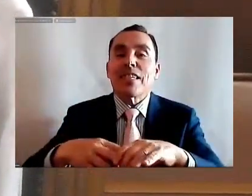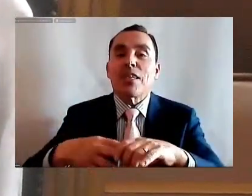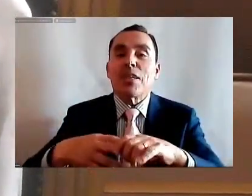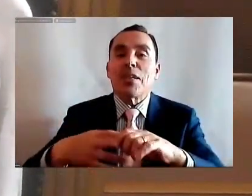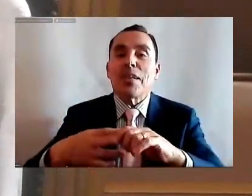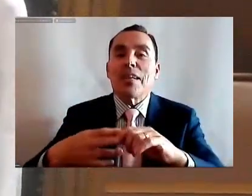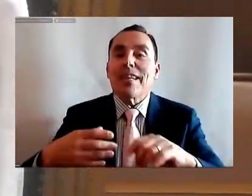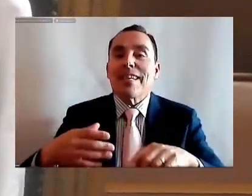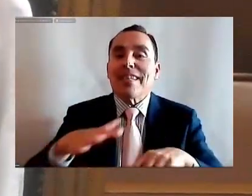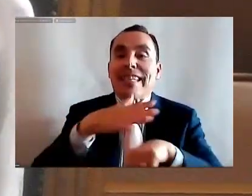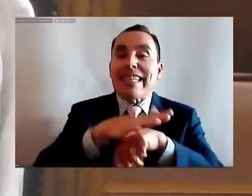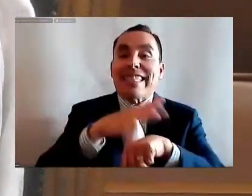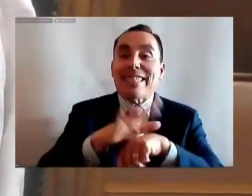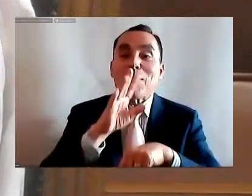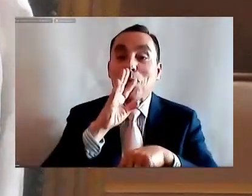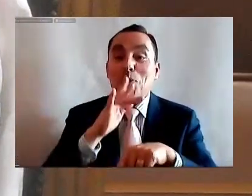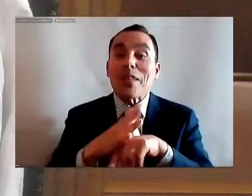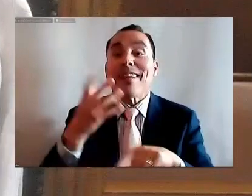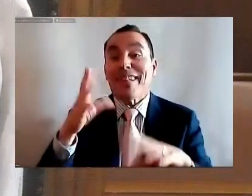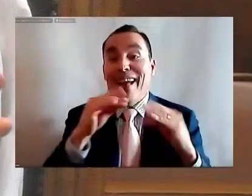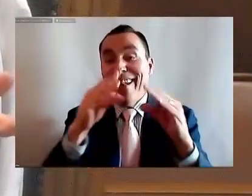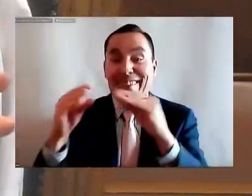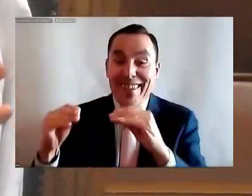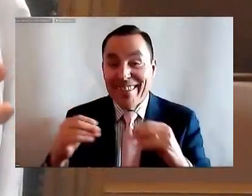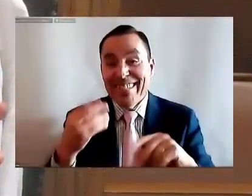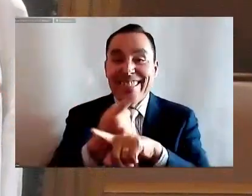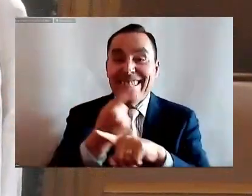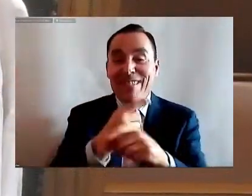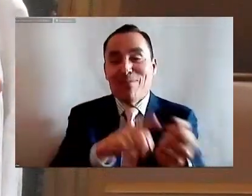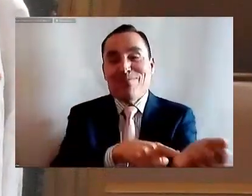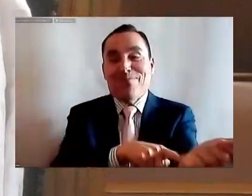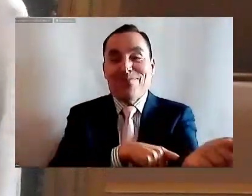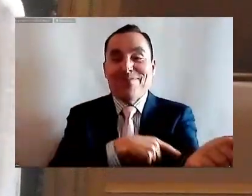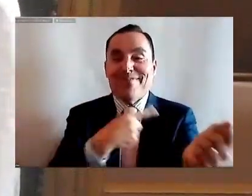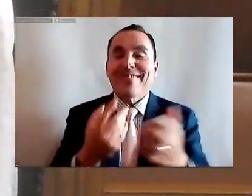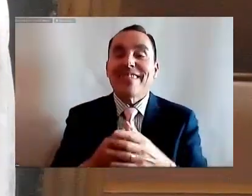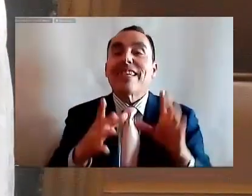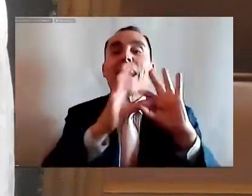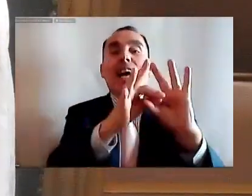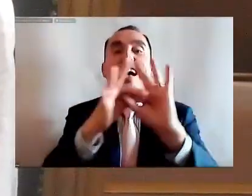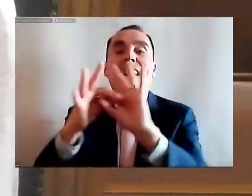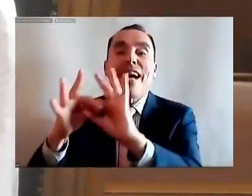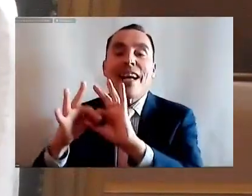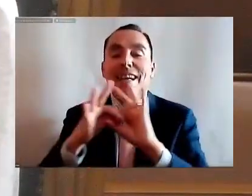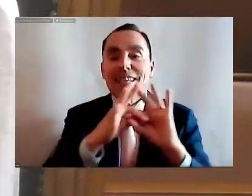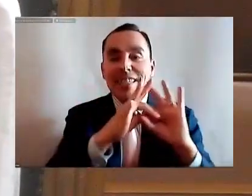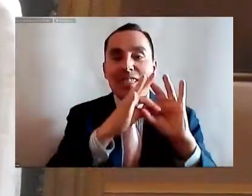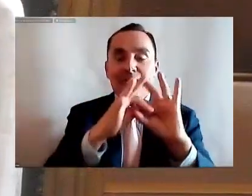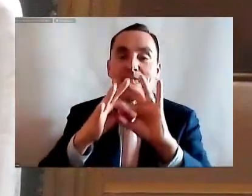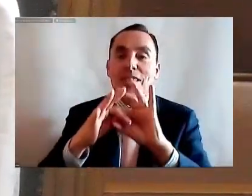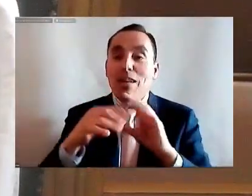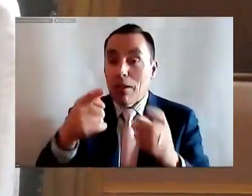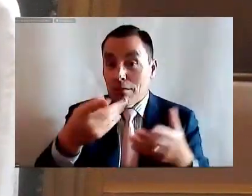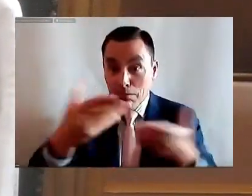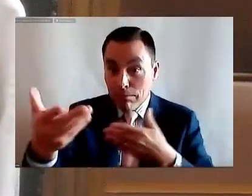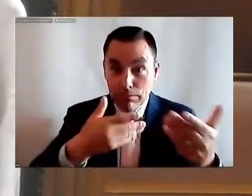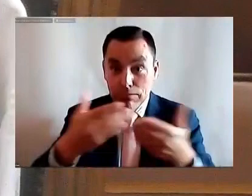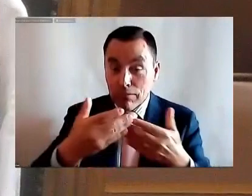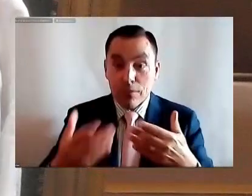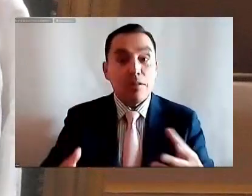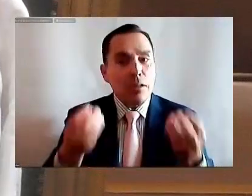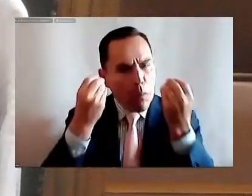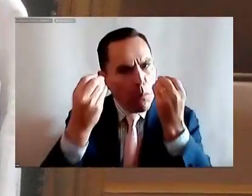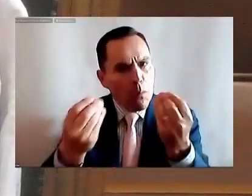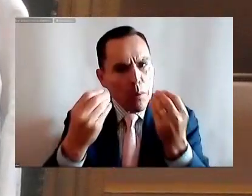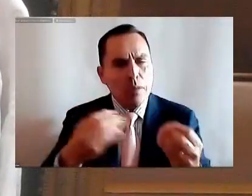a Daniela, que hablaban y hablaban. Así que le agradezco la participación a ustedes, realmente ha sido muy interesante y